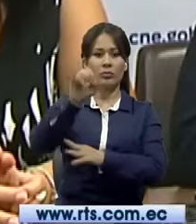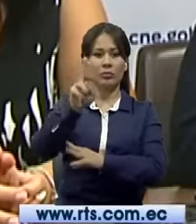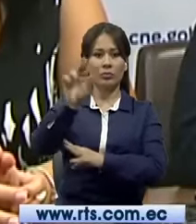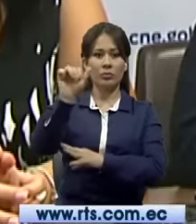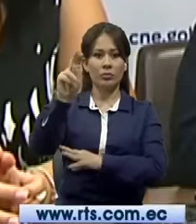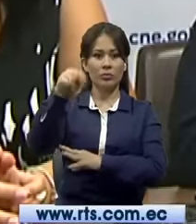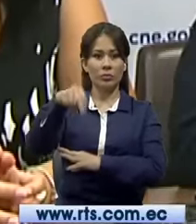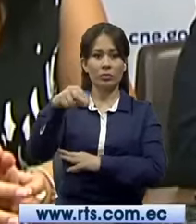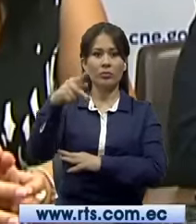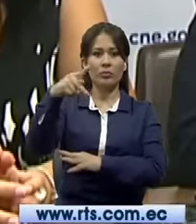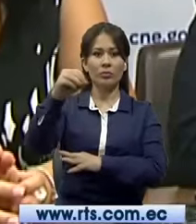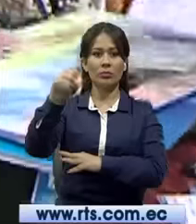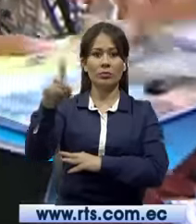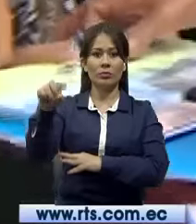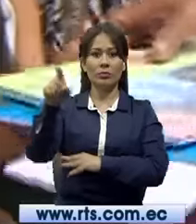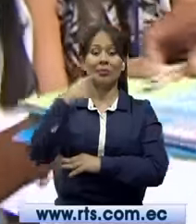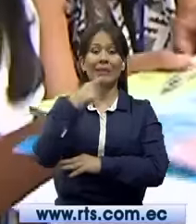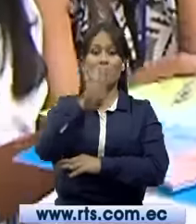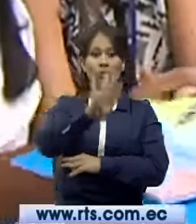que tras los